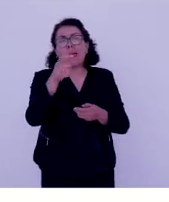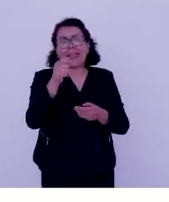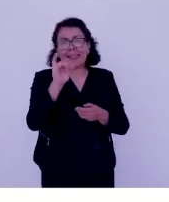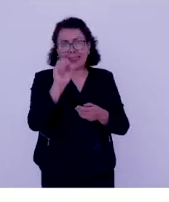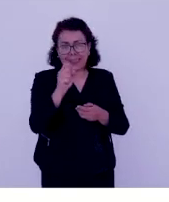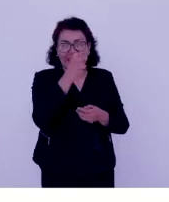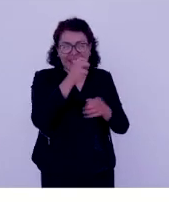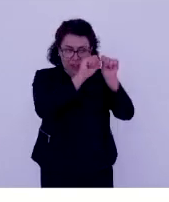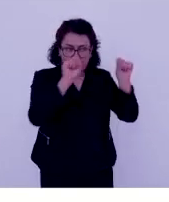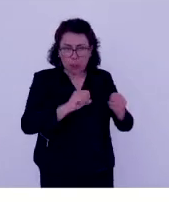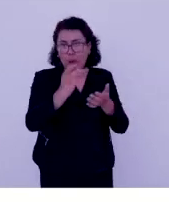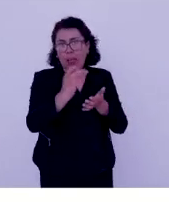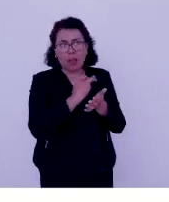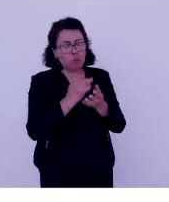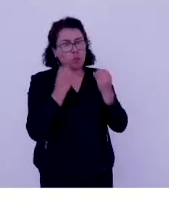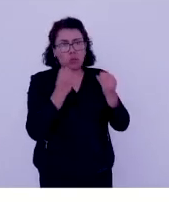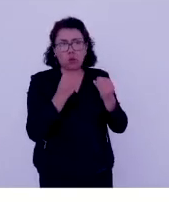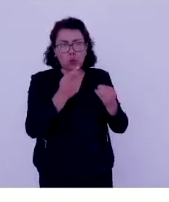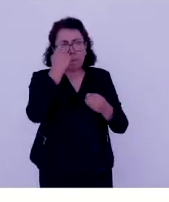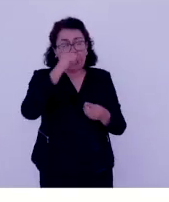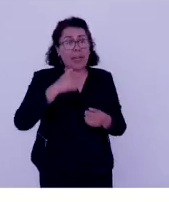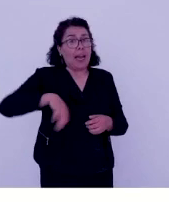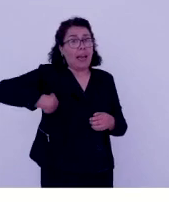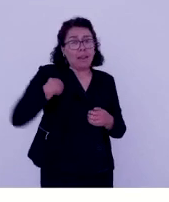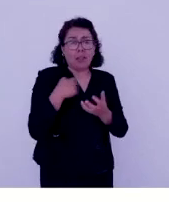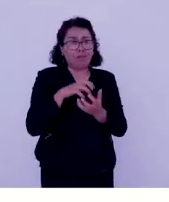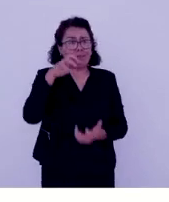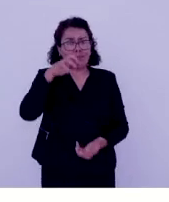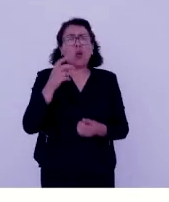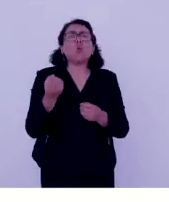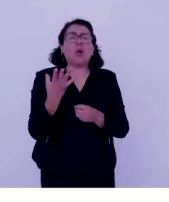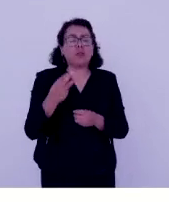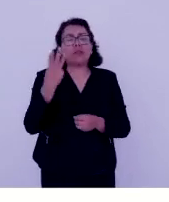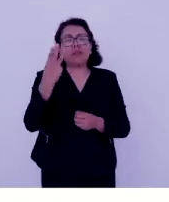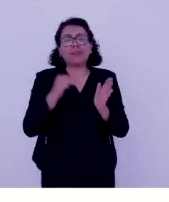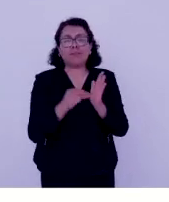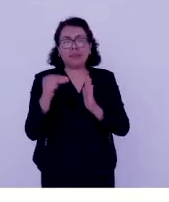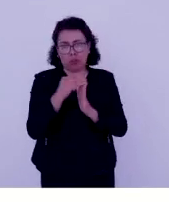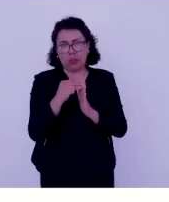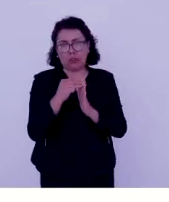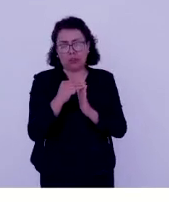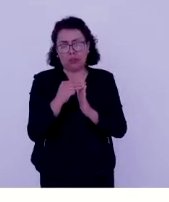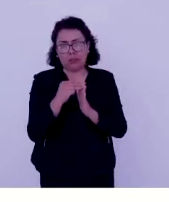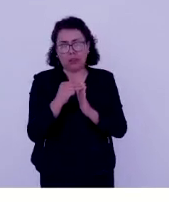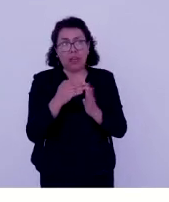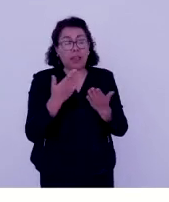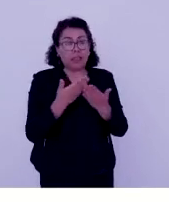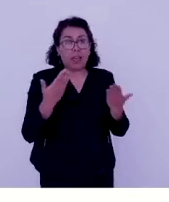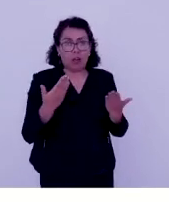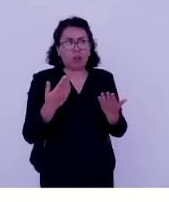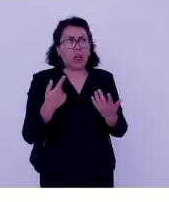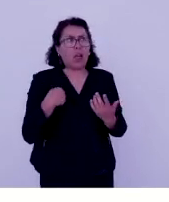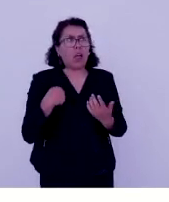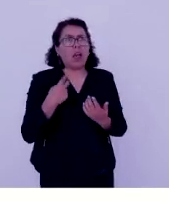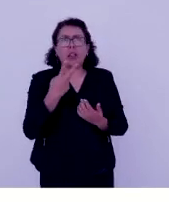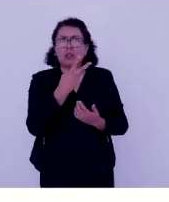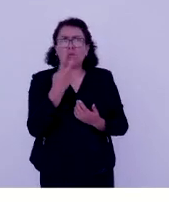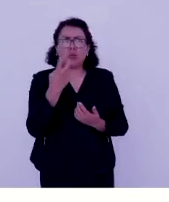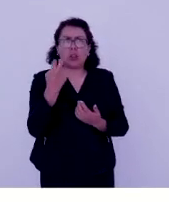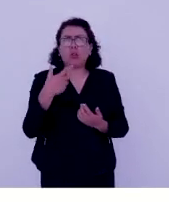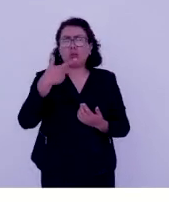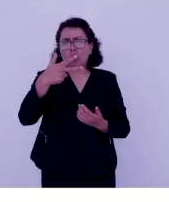sistema generó una economía para el poder judicial de casi 3 millones de pesos dado que ahora solo erog la cantidad de